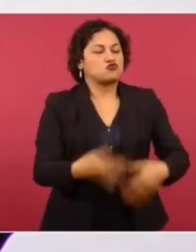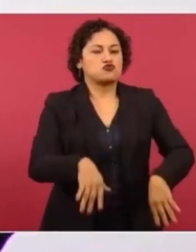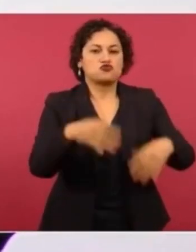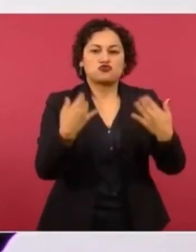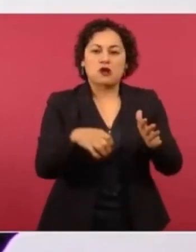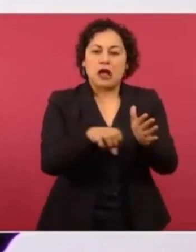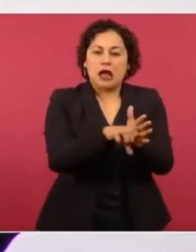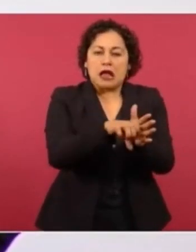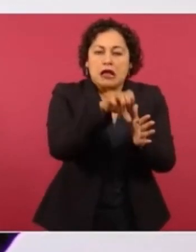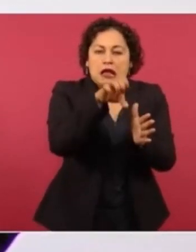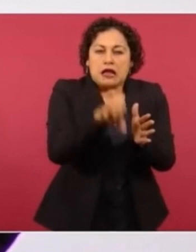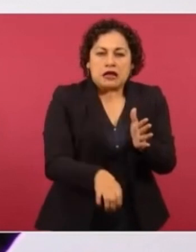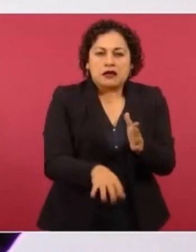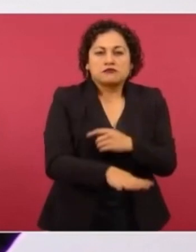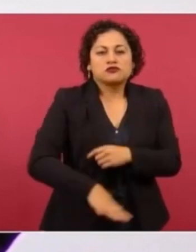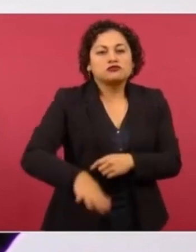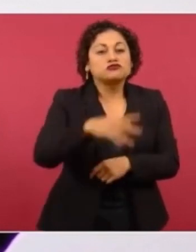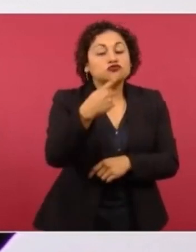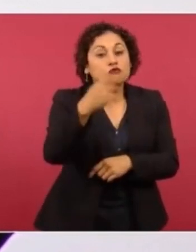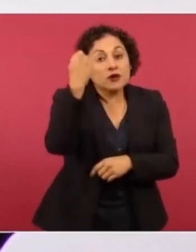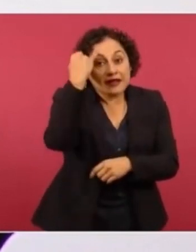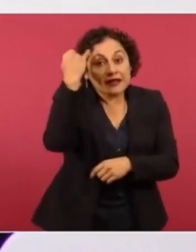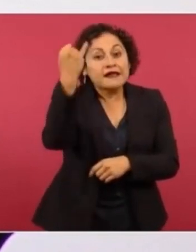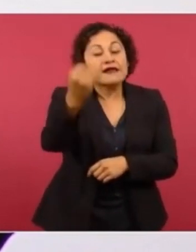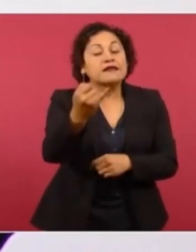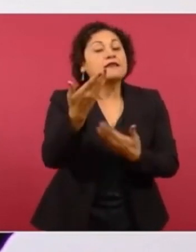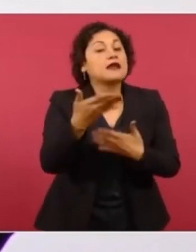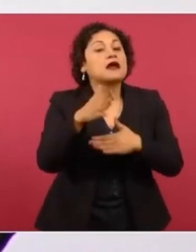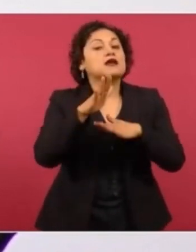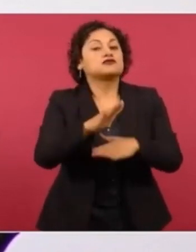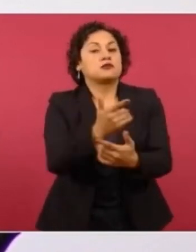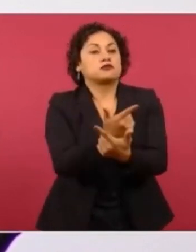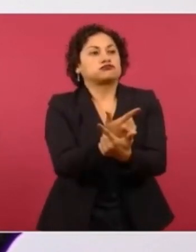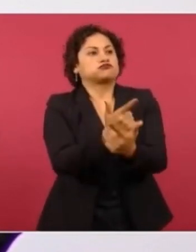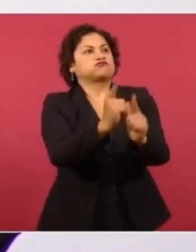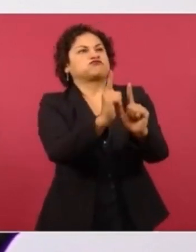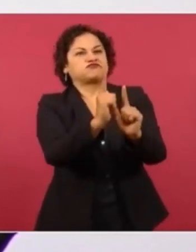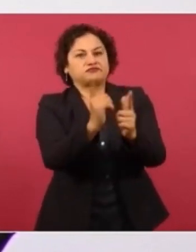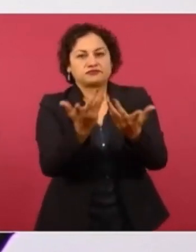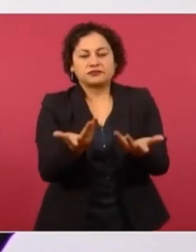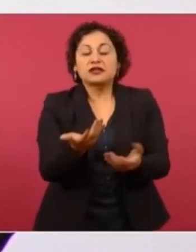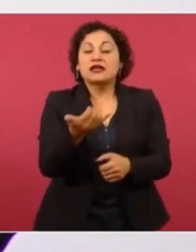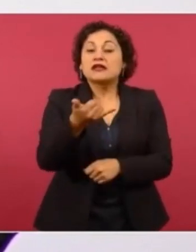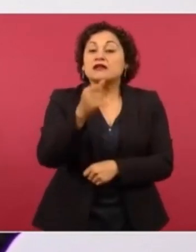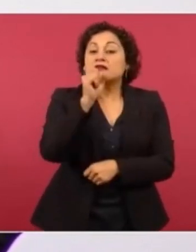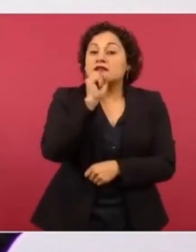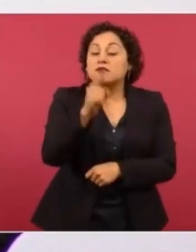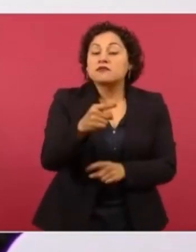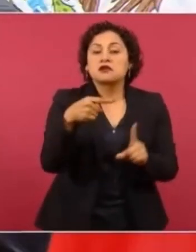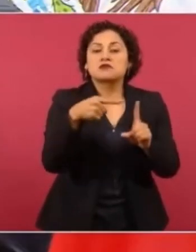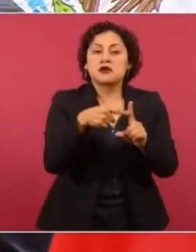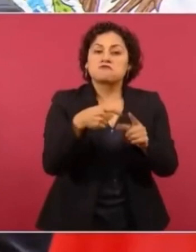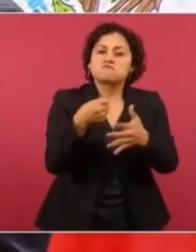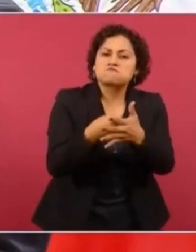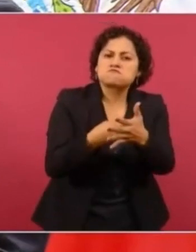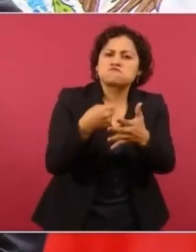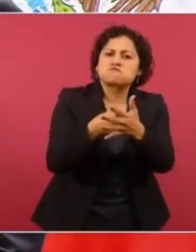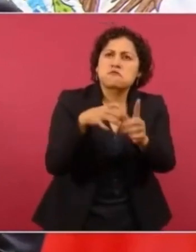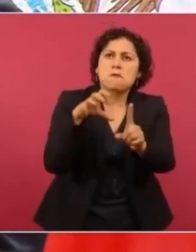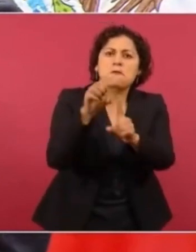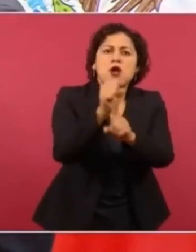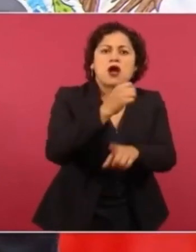conciencia cívica sostenida sobre convicciones libertarias y en el ejercicio abnegado de la lucha por la justicia